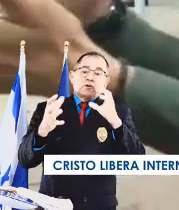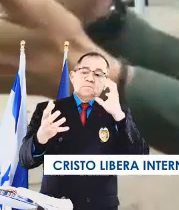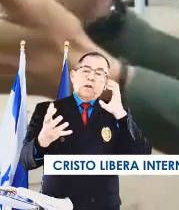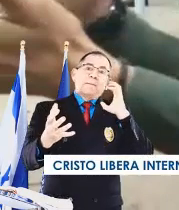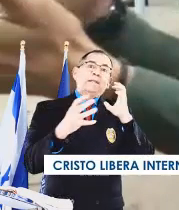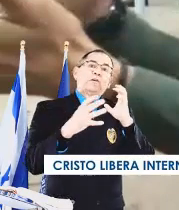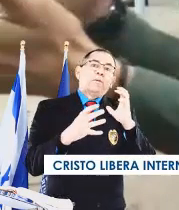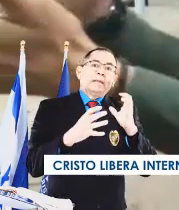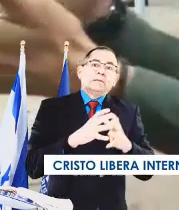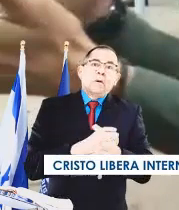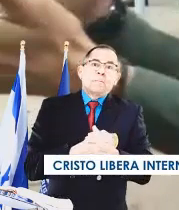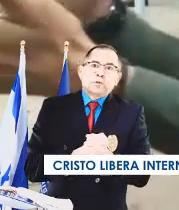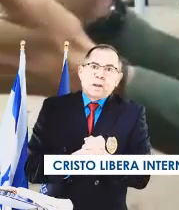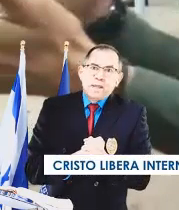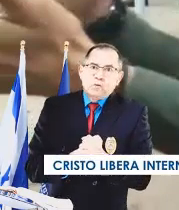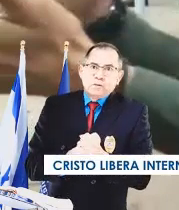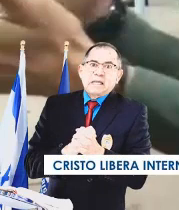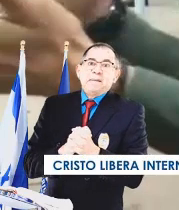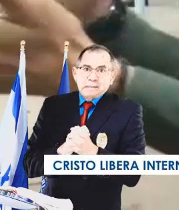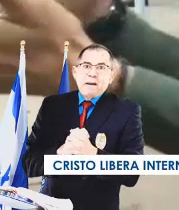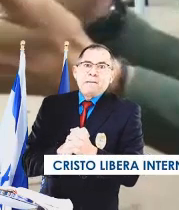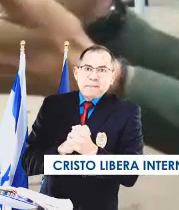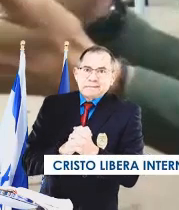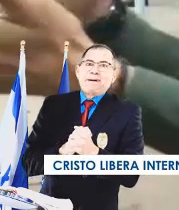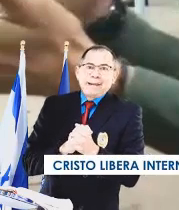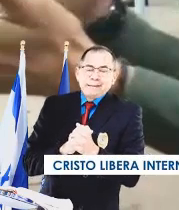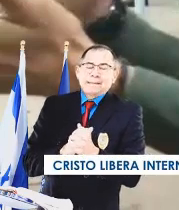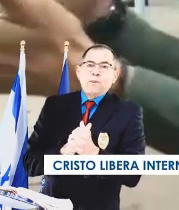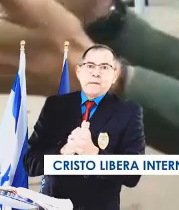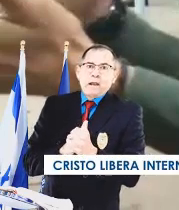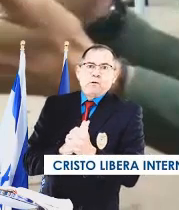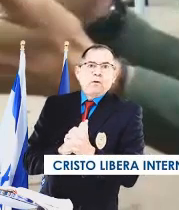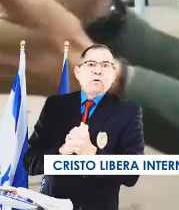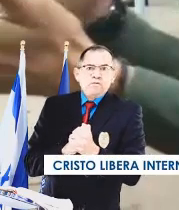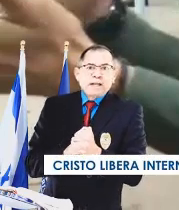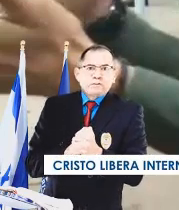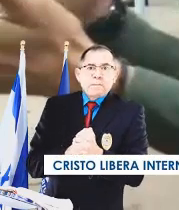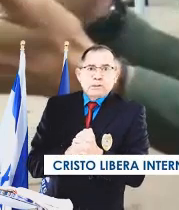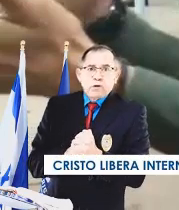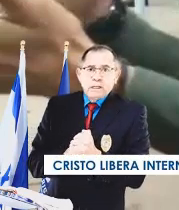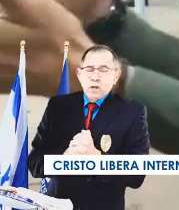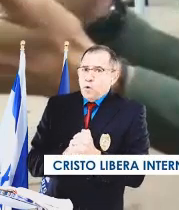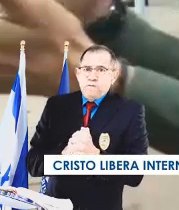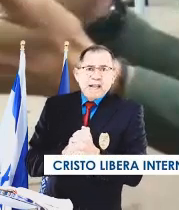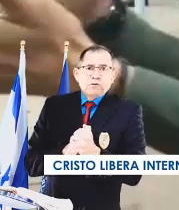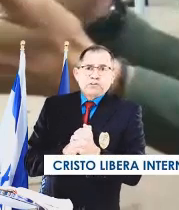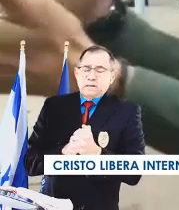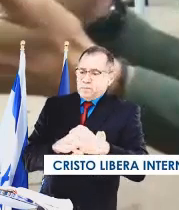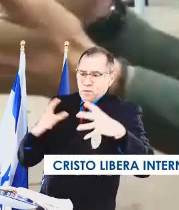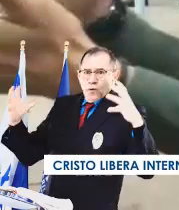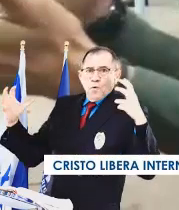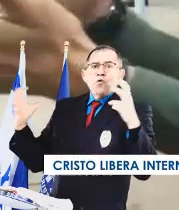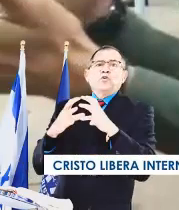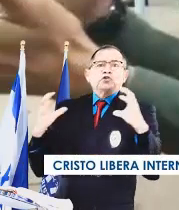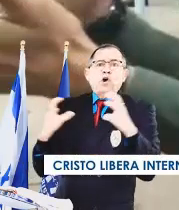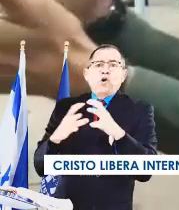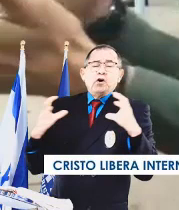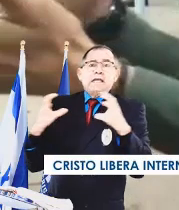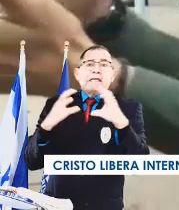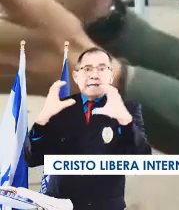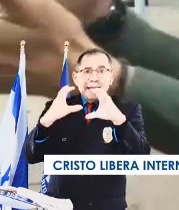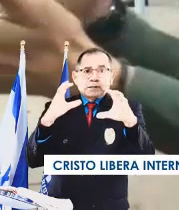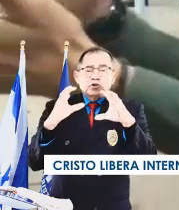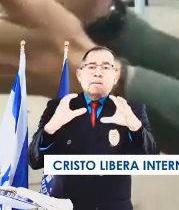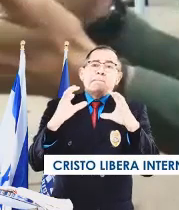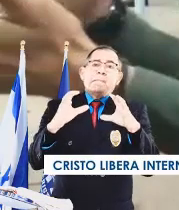de eso también dentro de Puerto cabello va adelantado allá la unificación de pastores unificándose uno